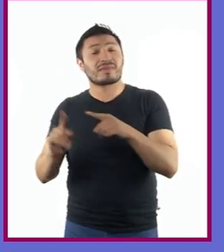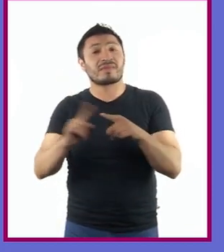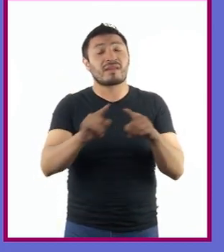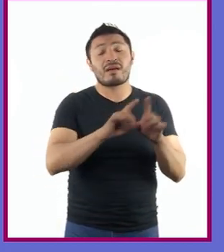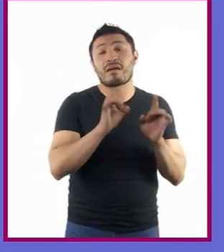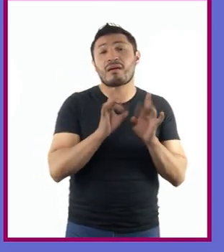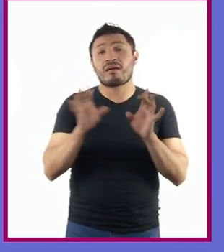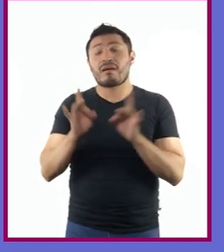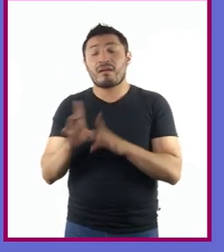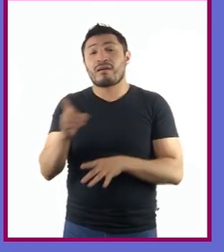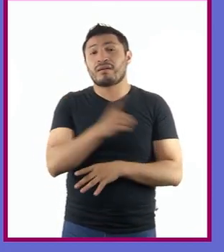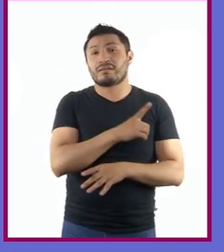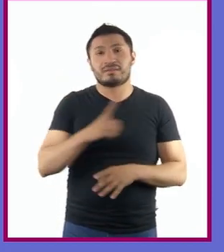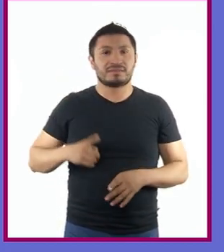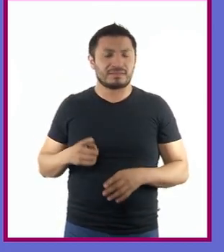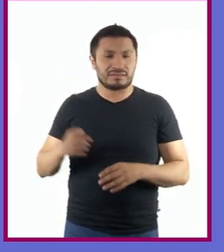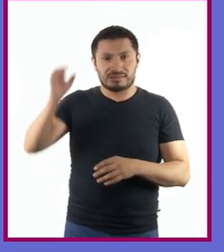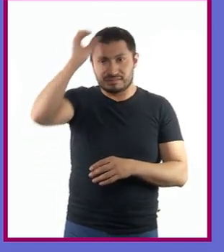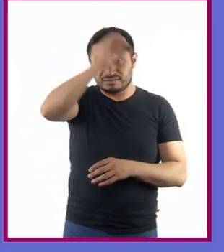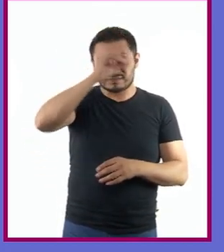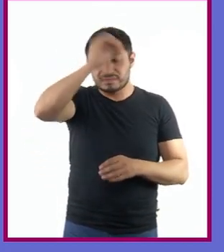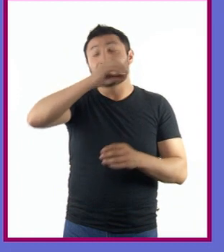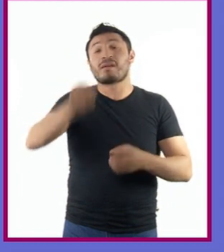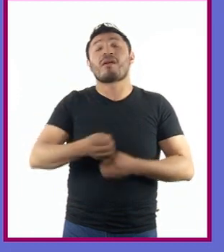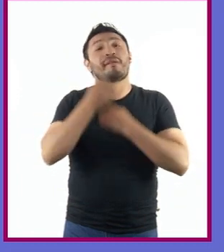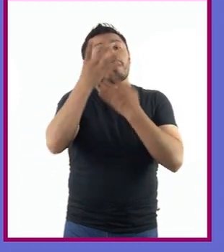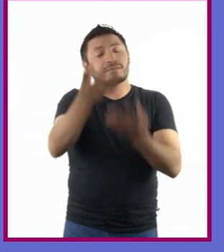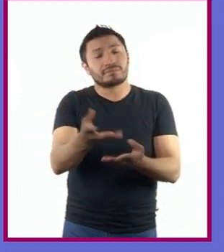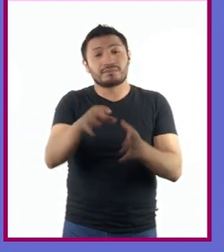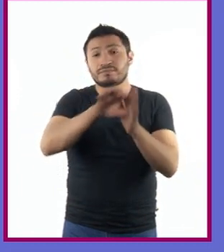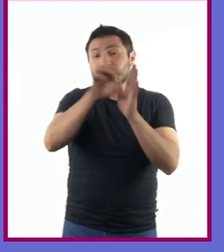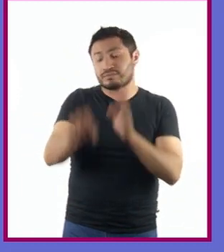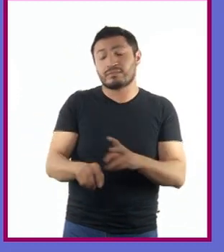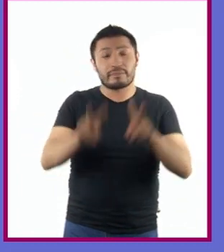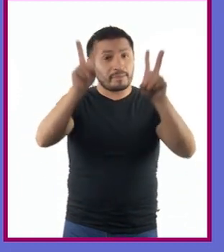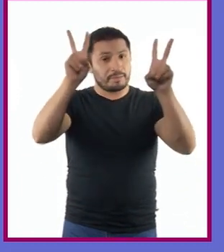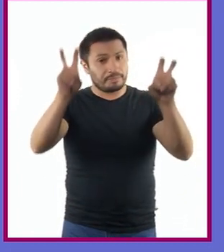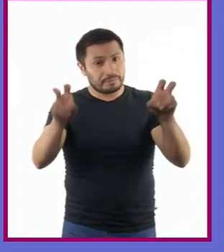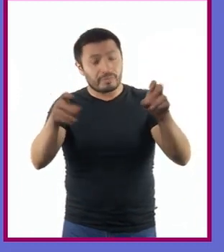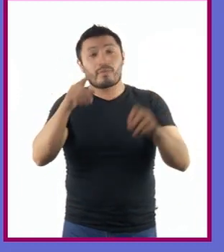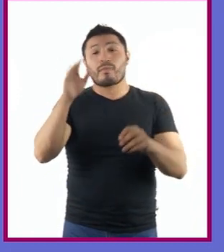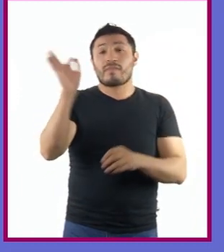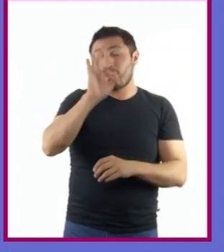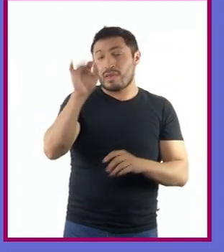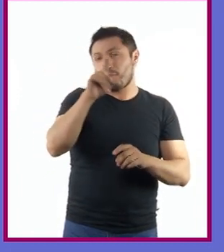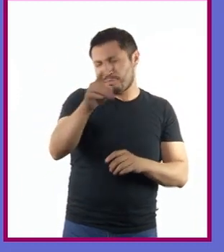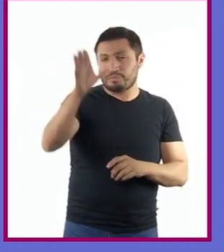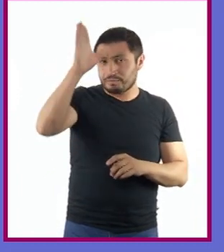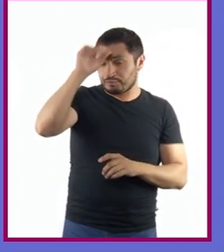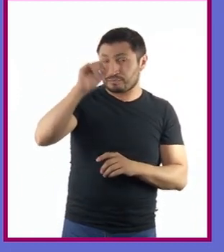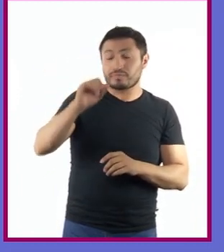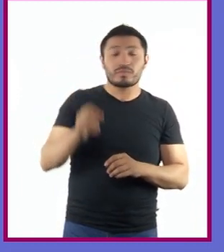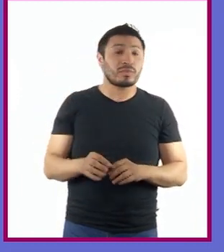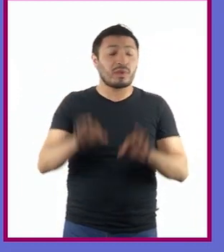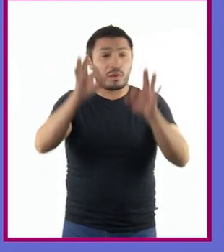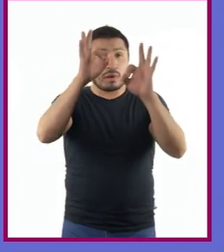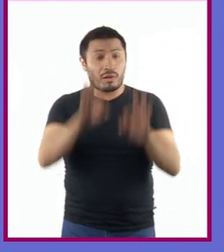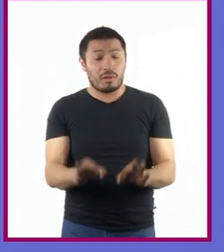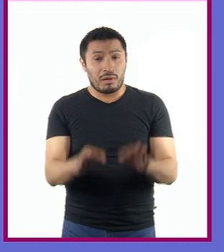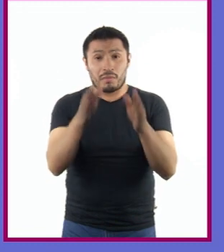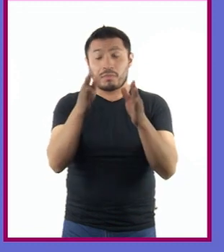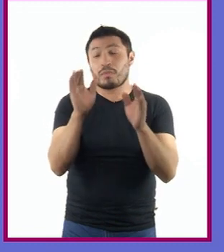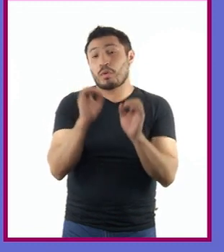las que debemos expresar nuestros puntos de vista. Cuando abordamos un tema, podemos estar a favor de una postura, ser neutrales o estar